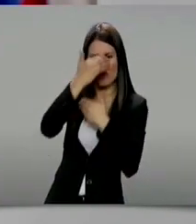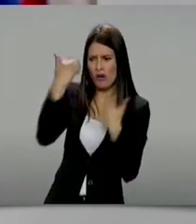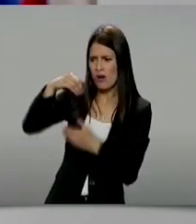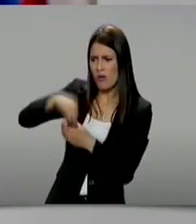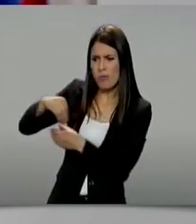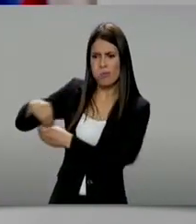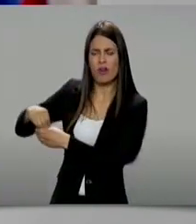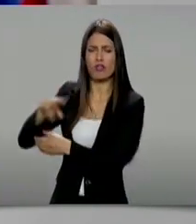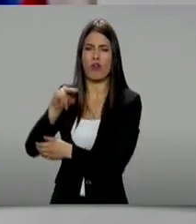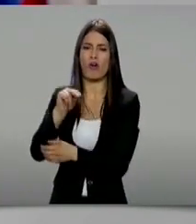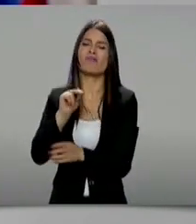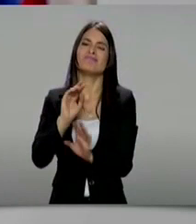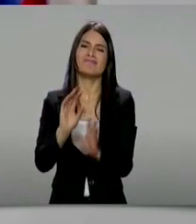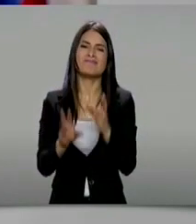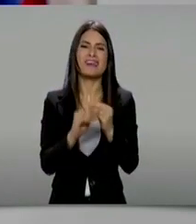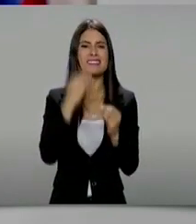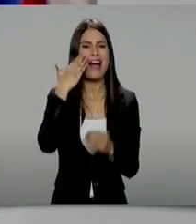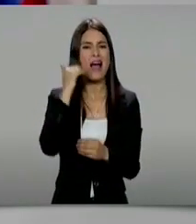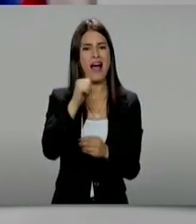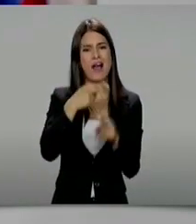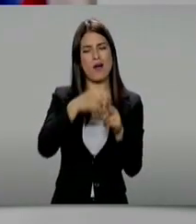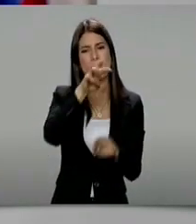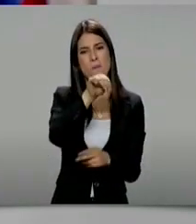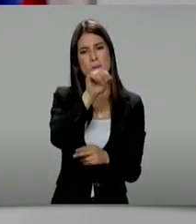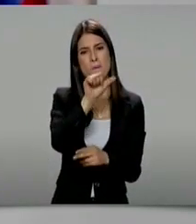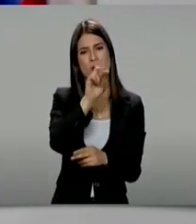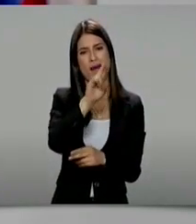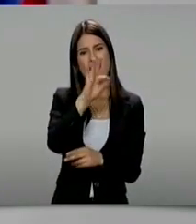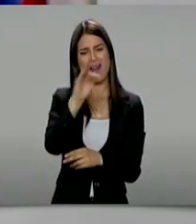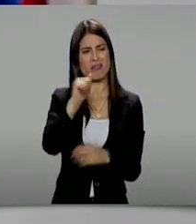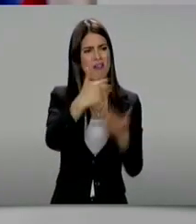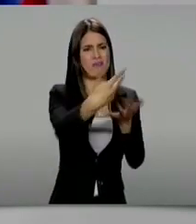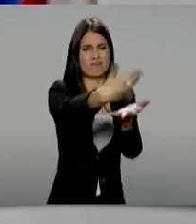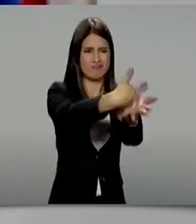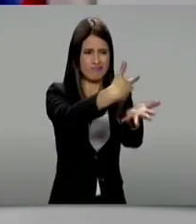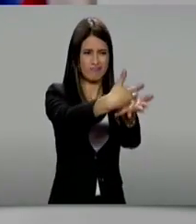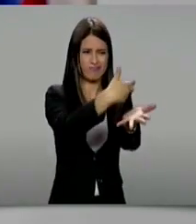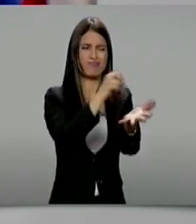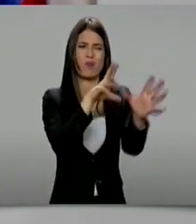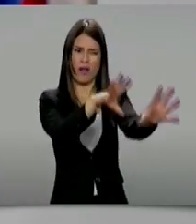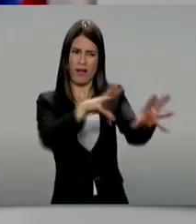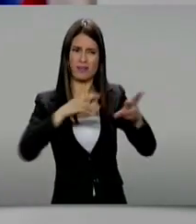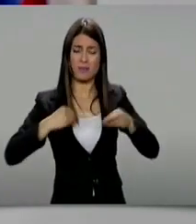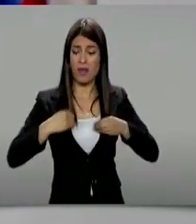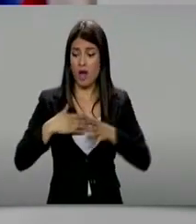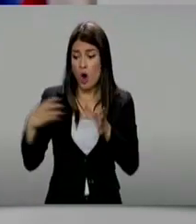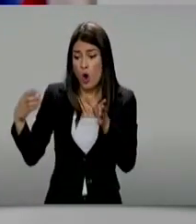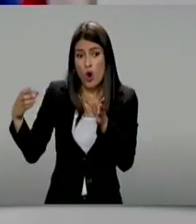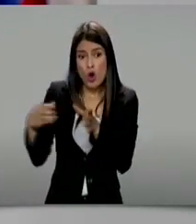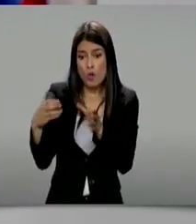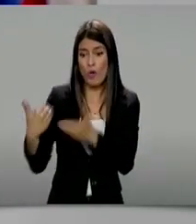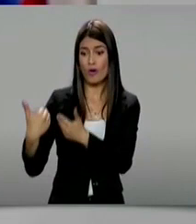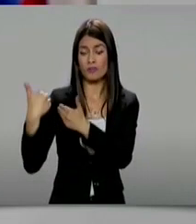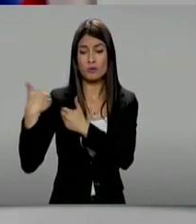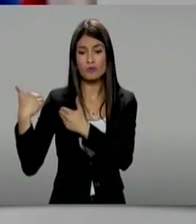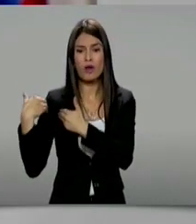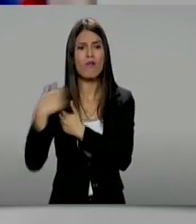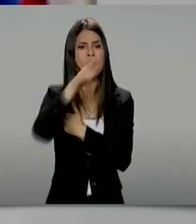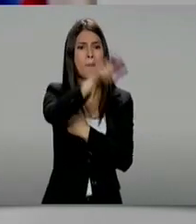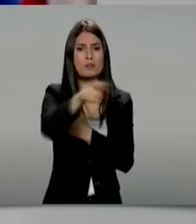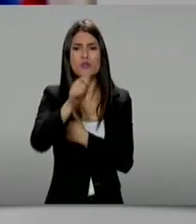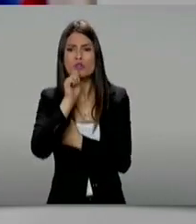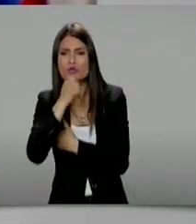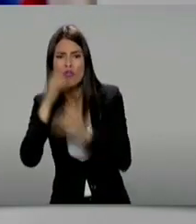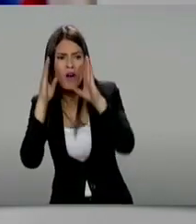eliminó la participación de las Farc en esa comisión y se eliminó también las facultades de esa